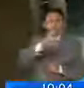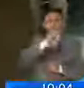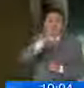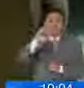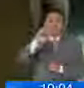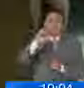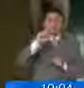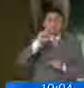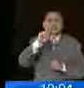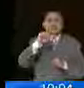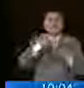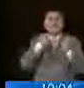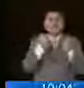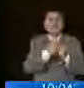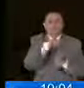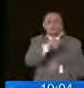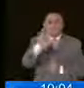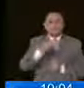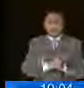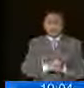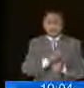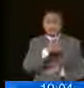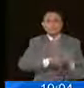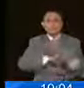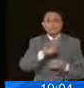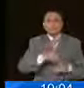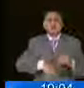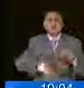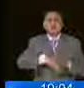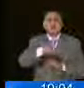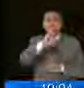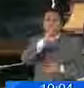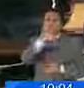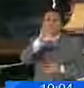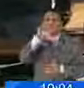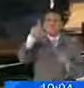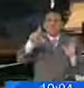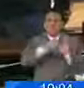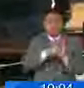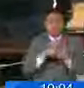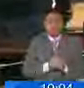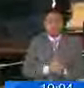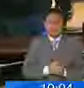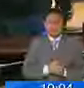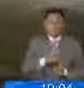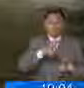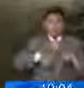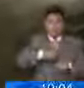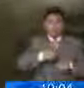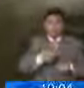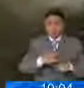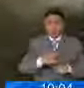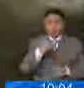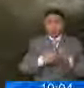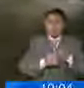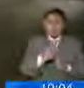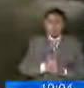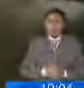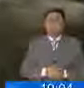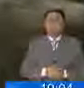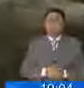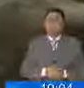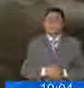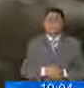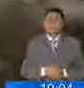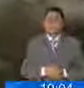del oficialismo y que aprobó más de 65 leyes, muchas de ellas muy polémicas. Informó